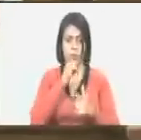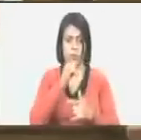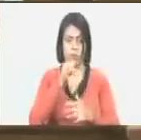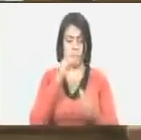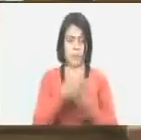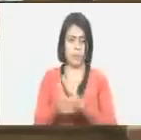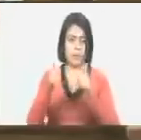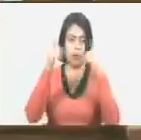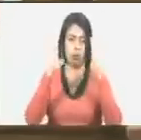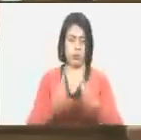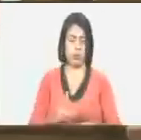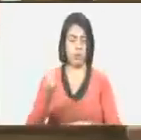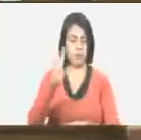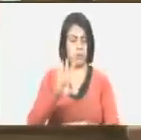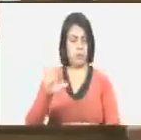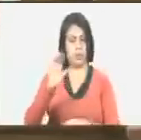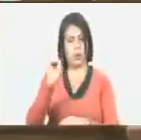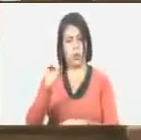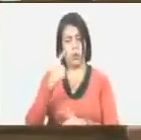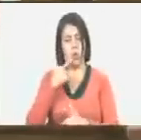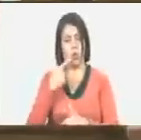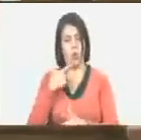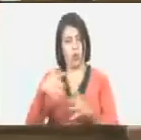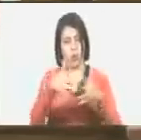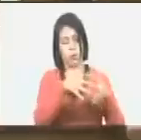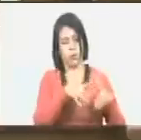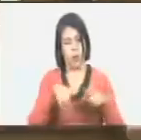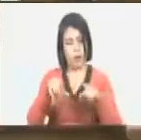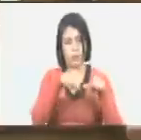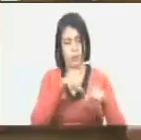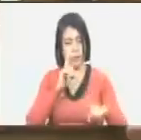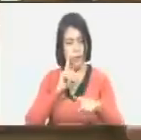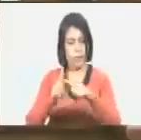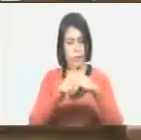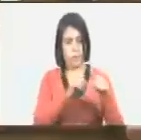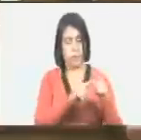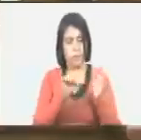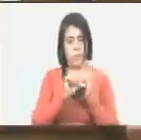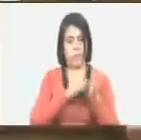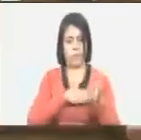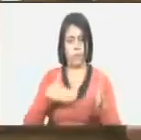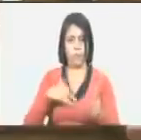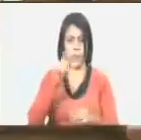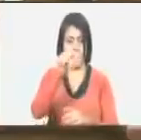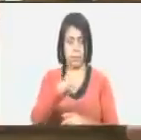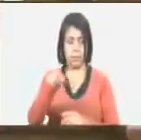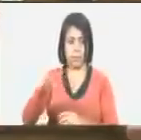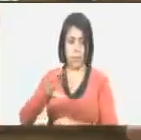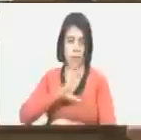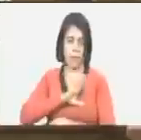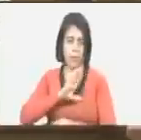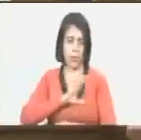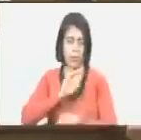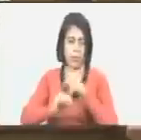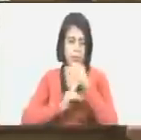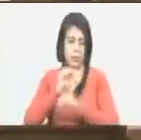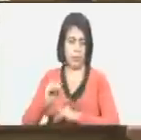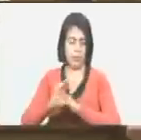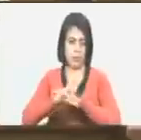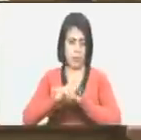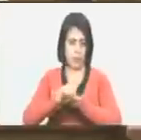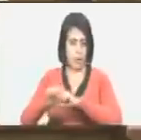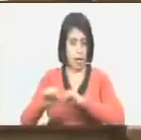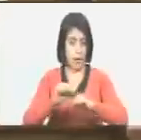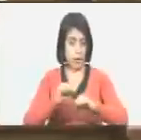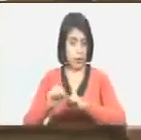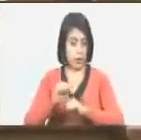de las autoridades del Estado o jurisdicción donde se ubiquen o se presuma se encuentren los bienes susceptibles de la acción